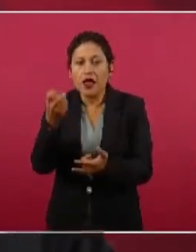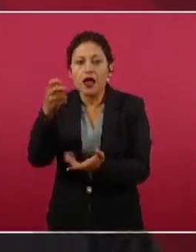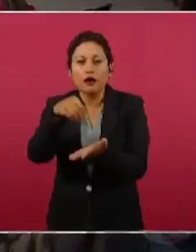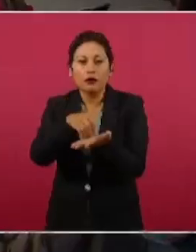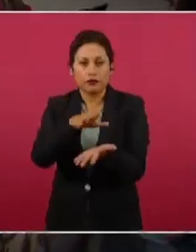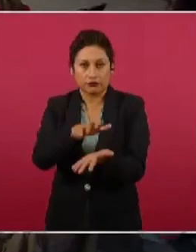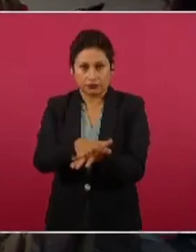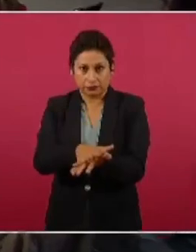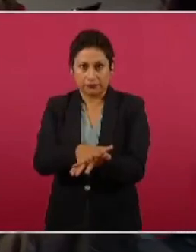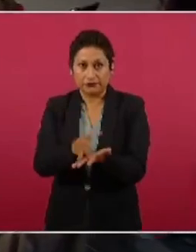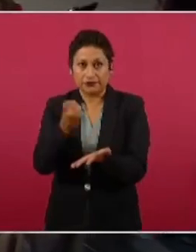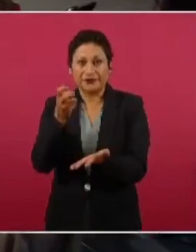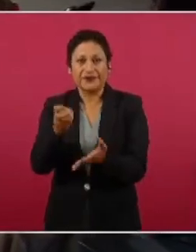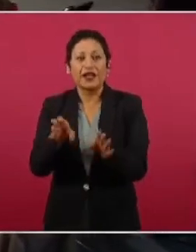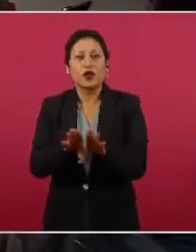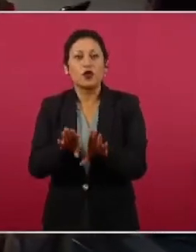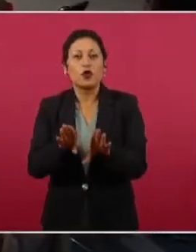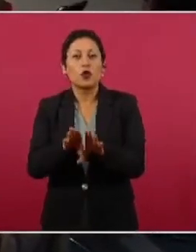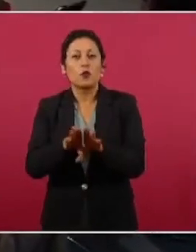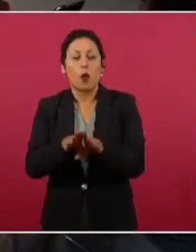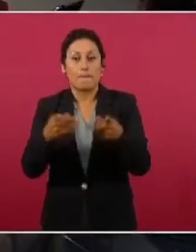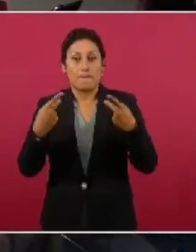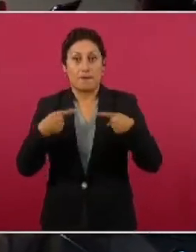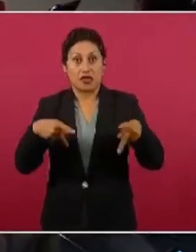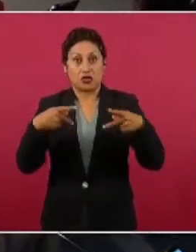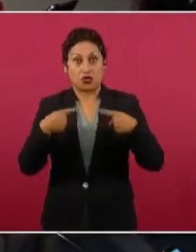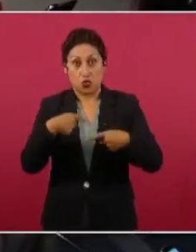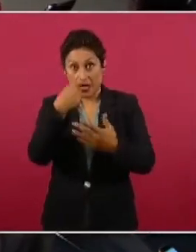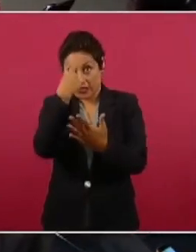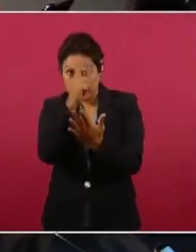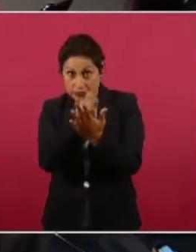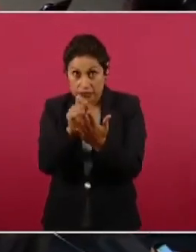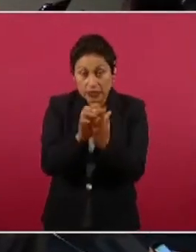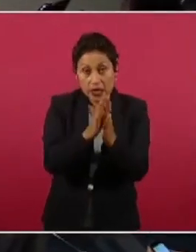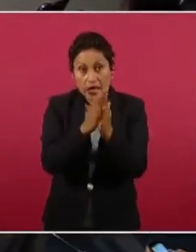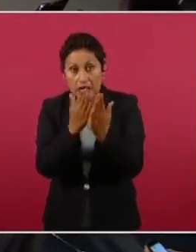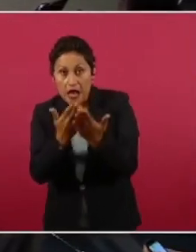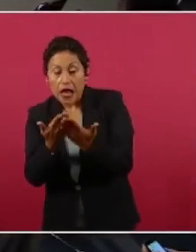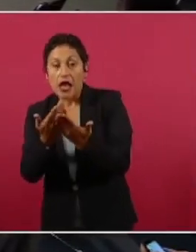sobre ese servilismo de los intelectuales.